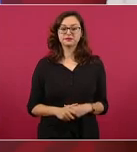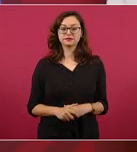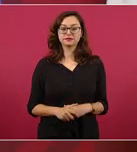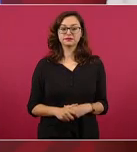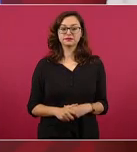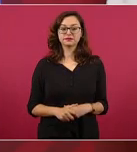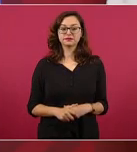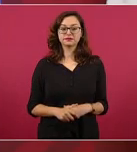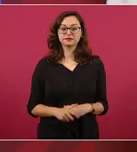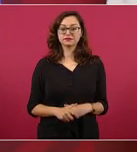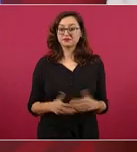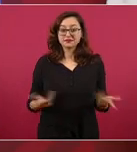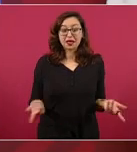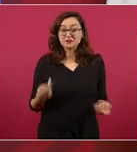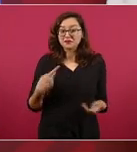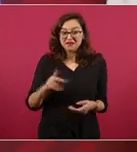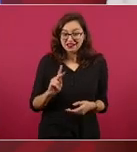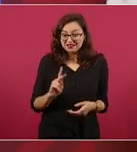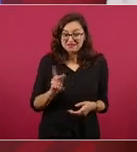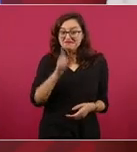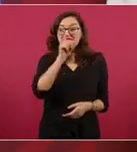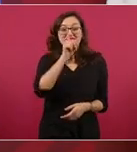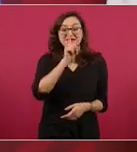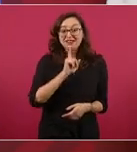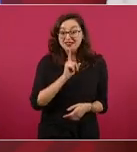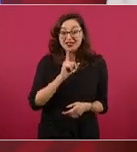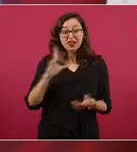Y como pues no hubo boda ni